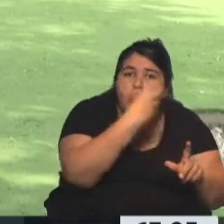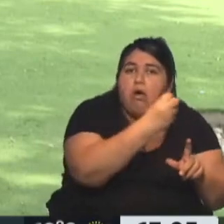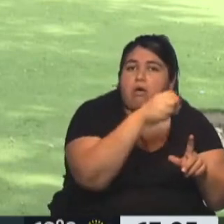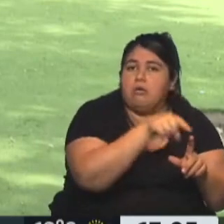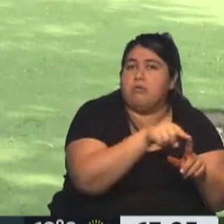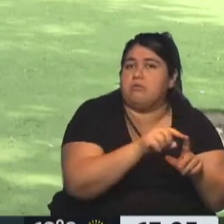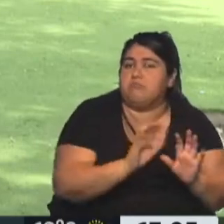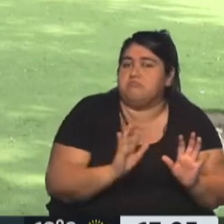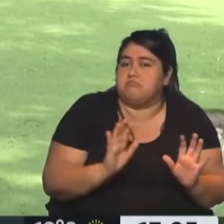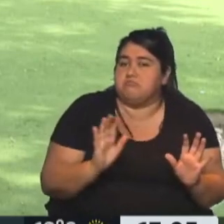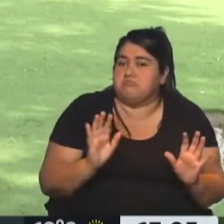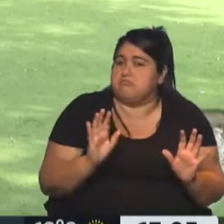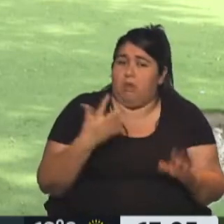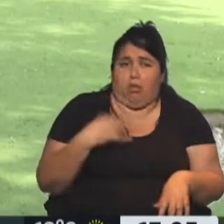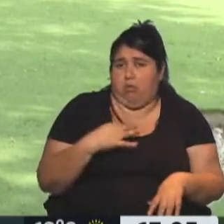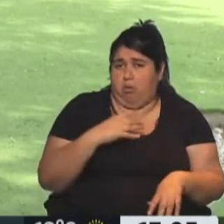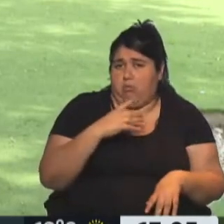que